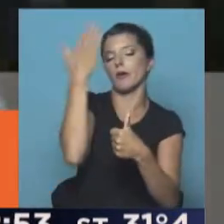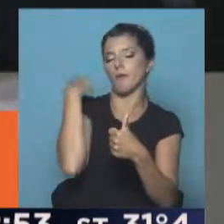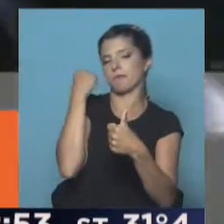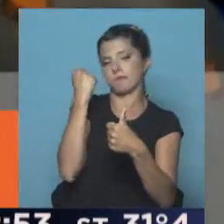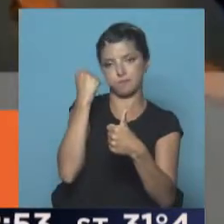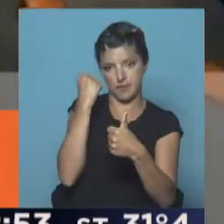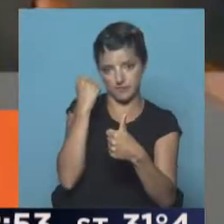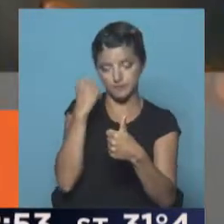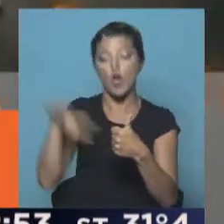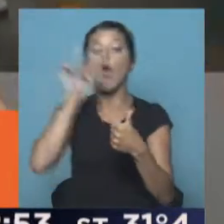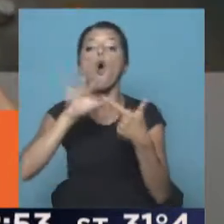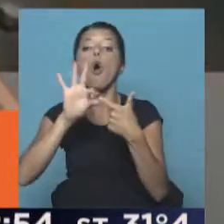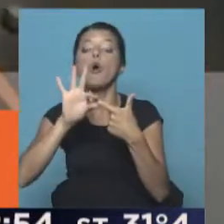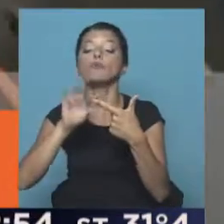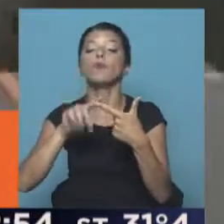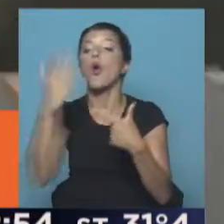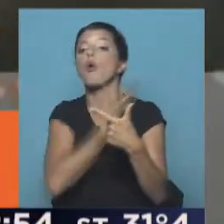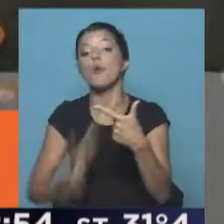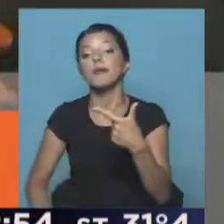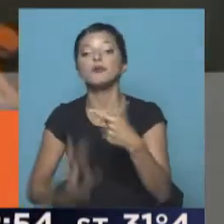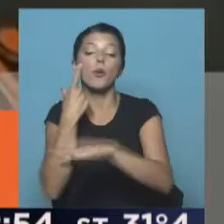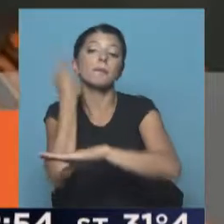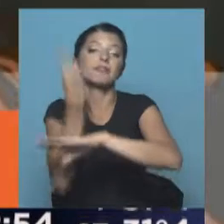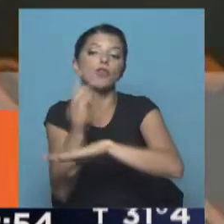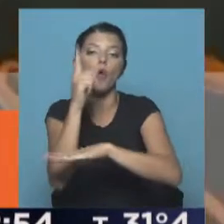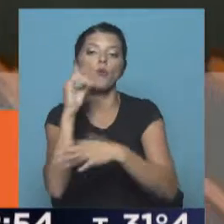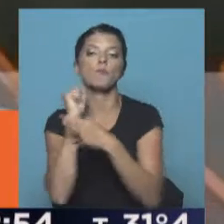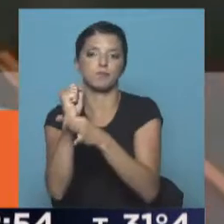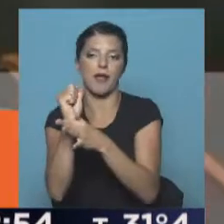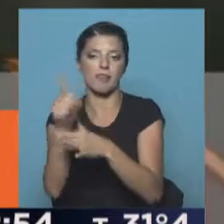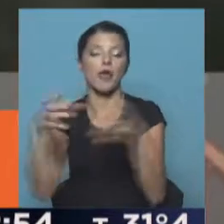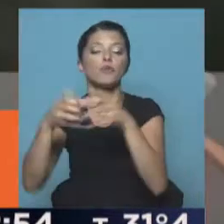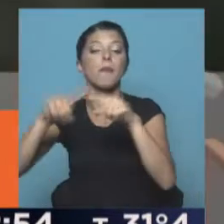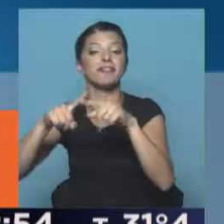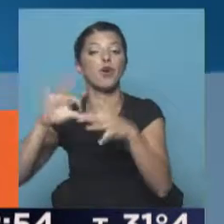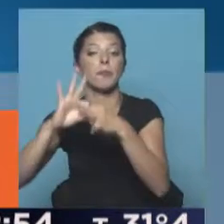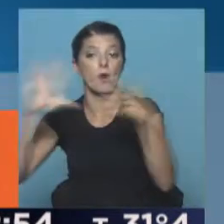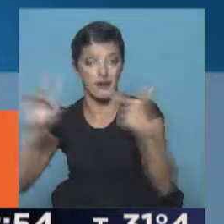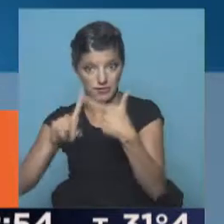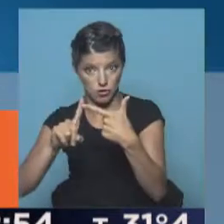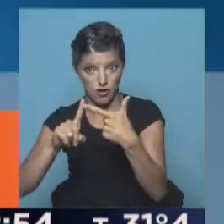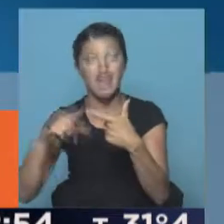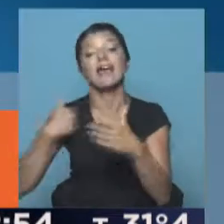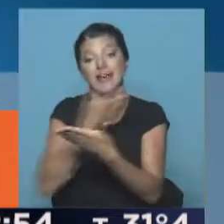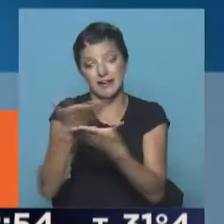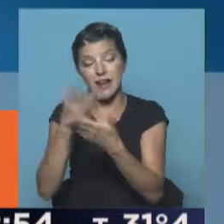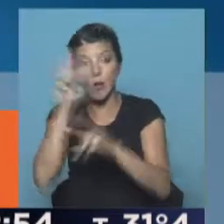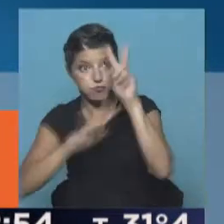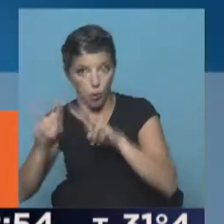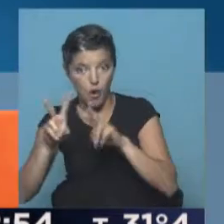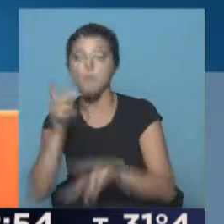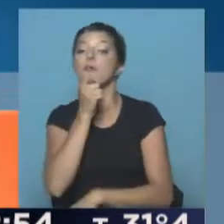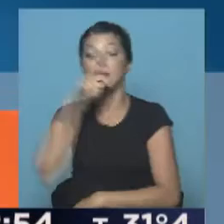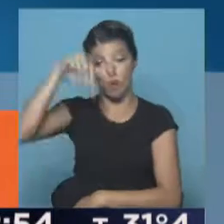en Italia, o un gobierno encabezado por algún miembro relevante del Partido Democrático que ostenta la mayoría parlamentaria, como el